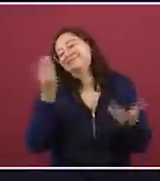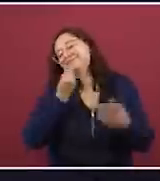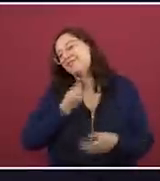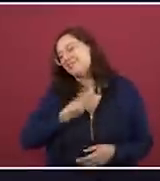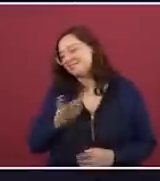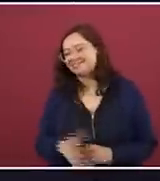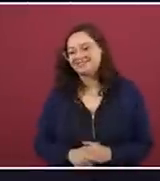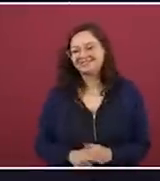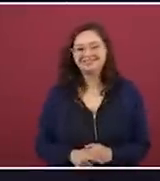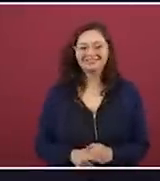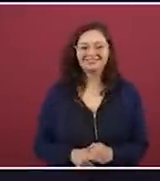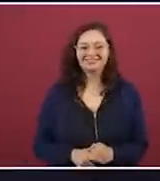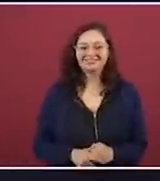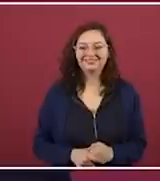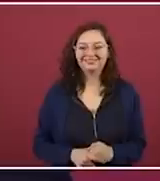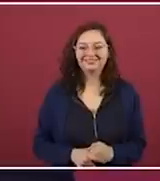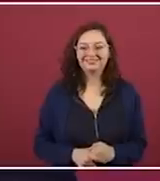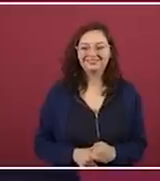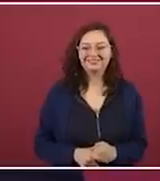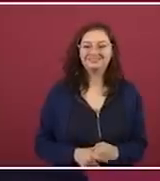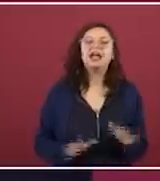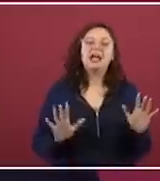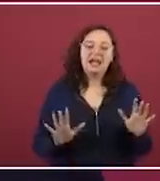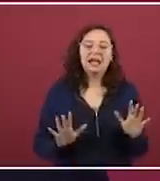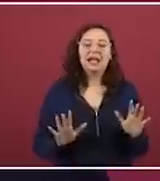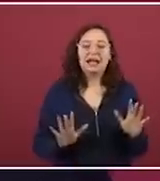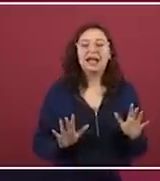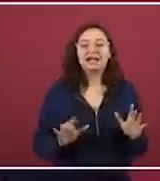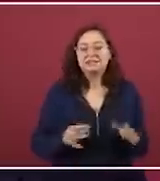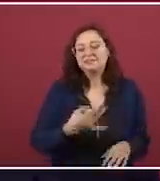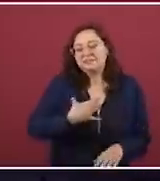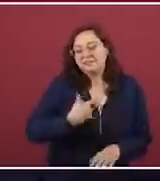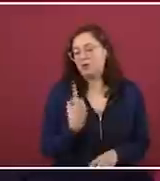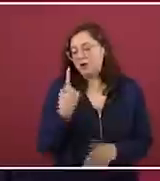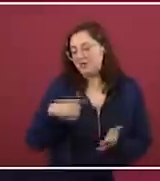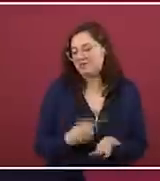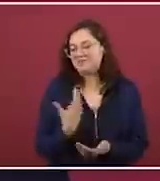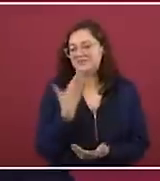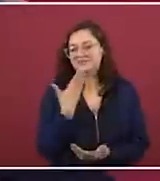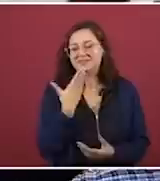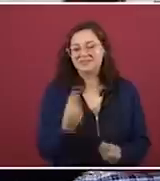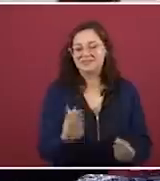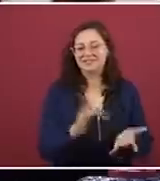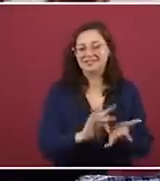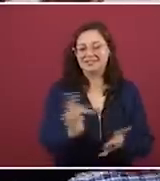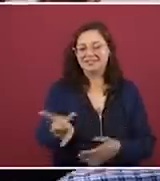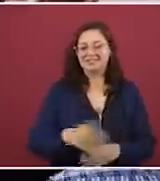Para no mal acostumbrarse. Muchas gracias.